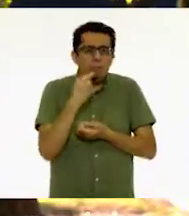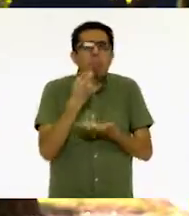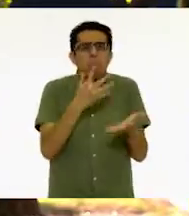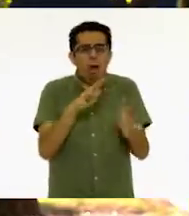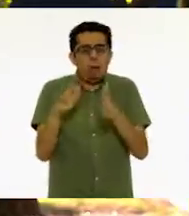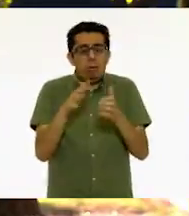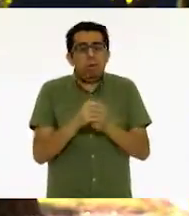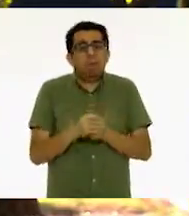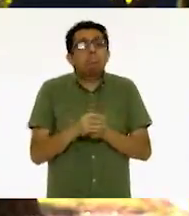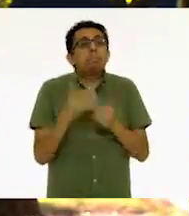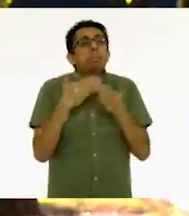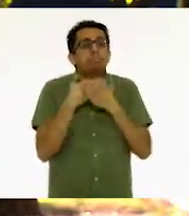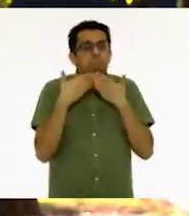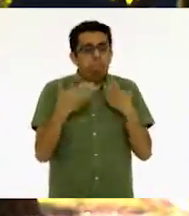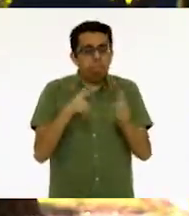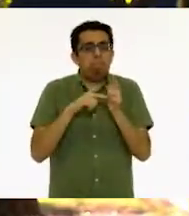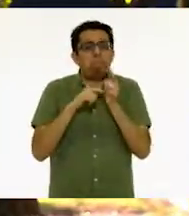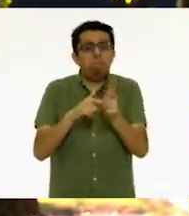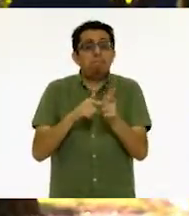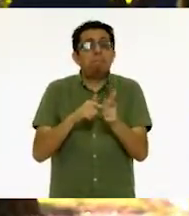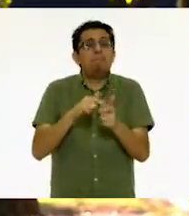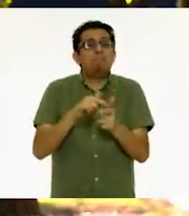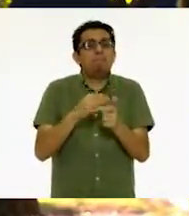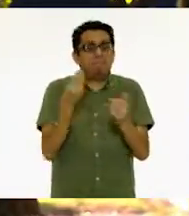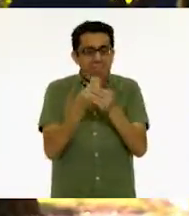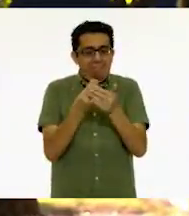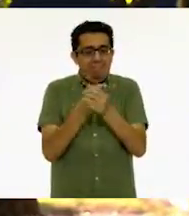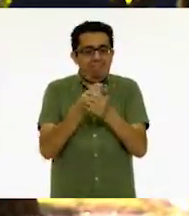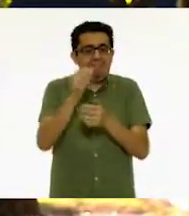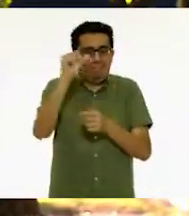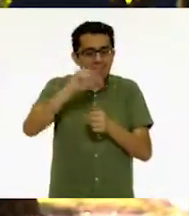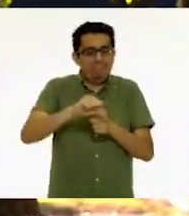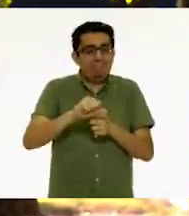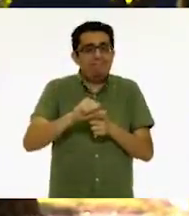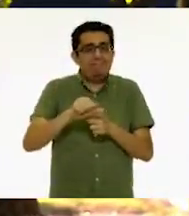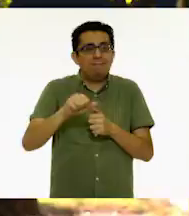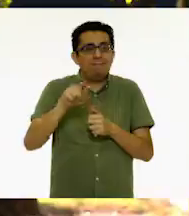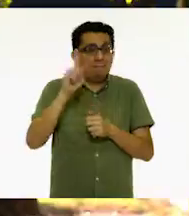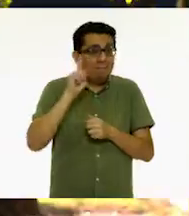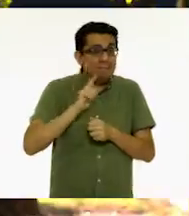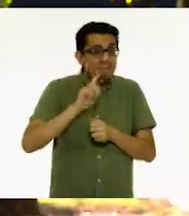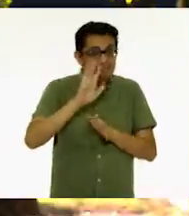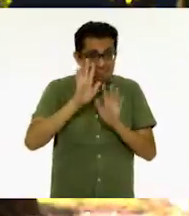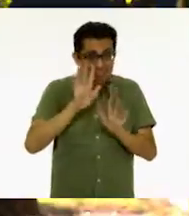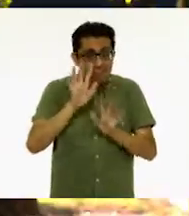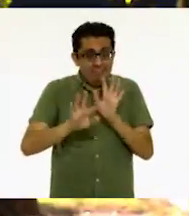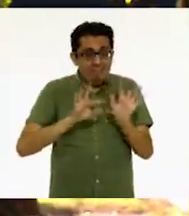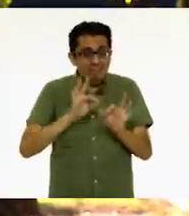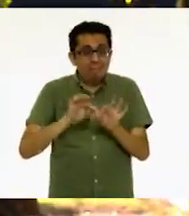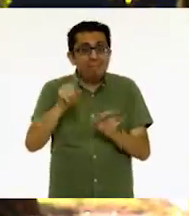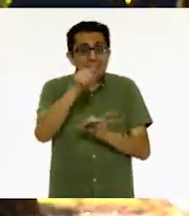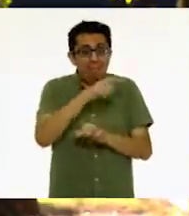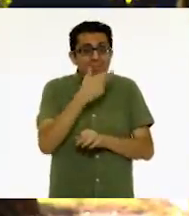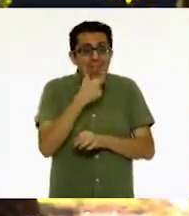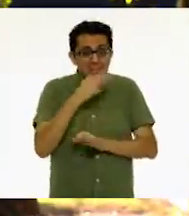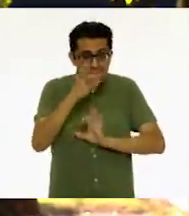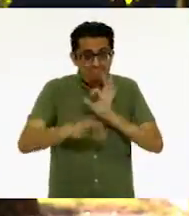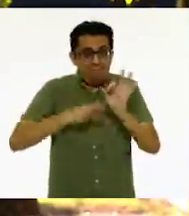es momento de seguir con el programa de hoy. ¿Listas? ¿Listos?